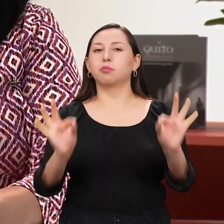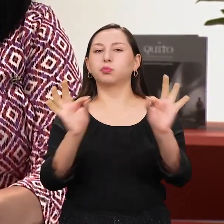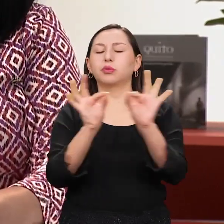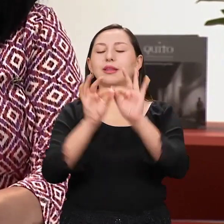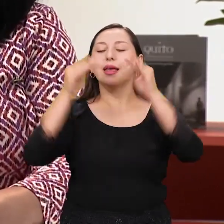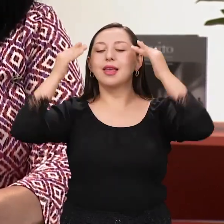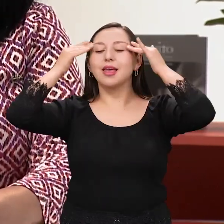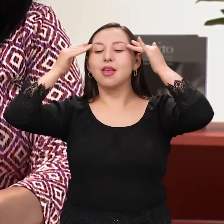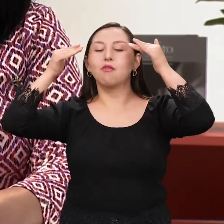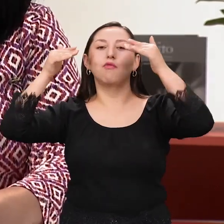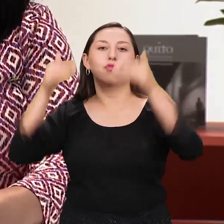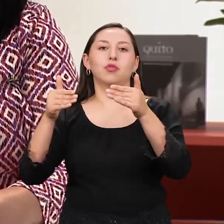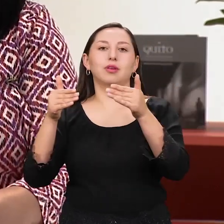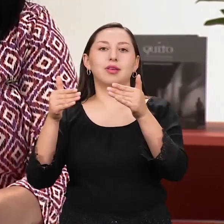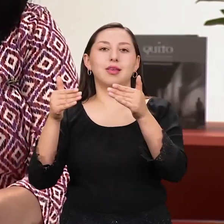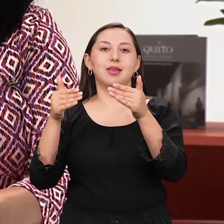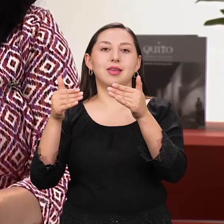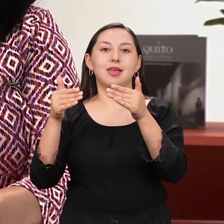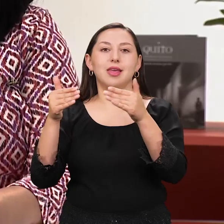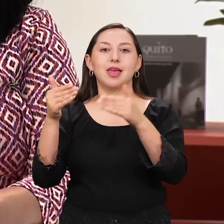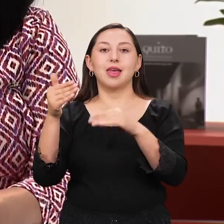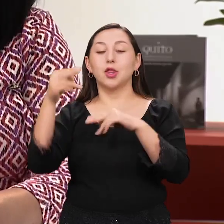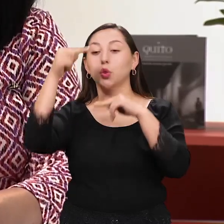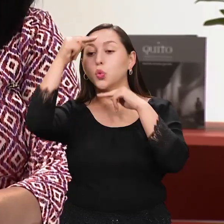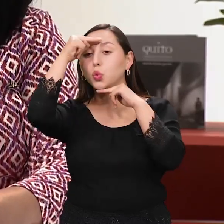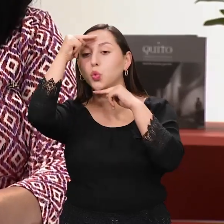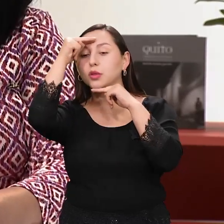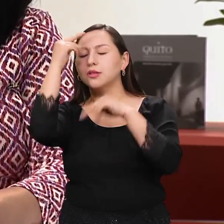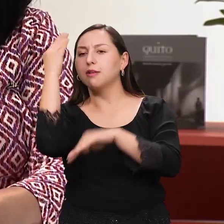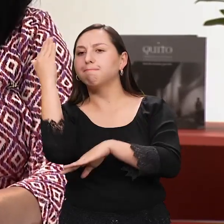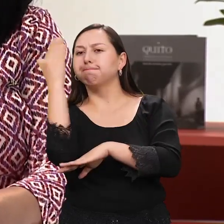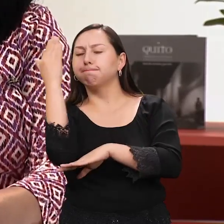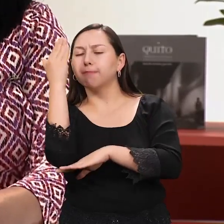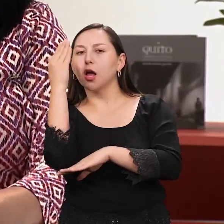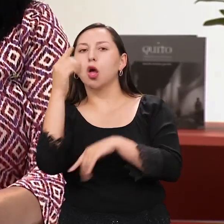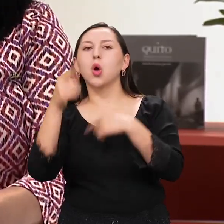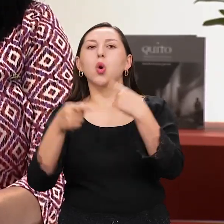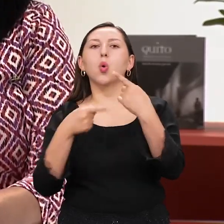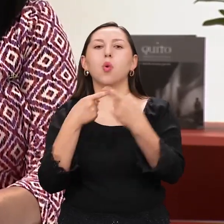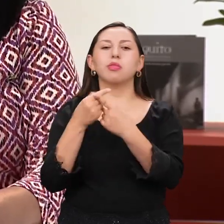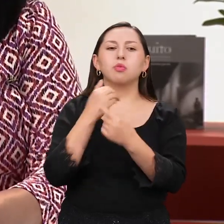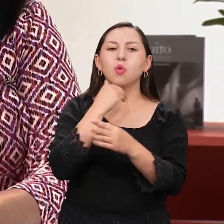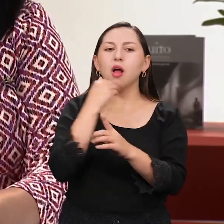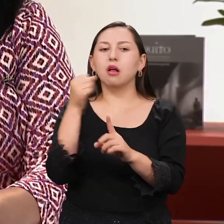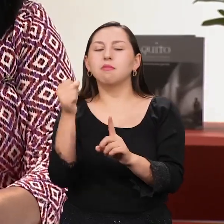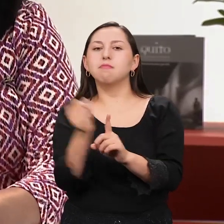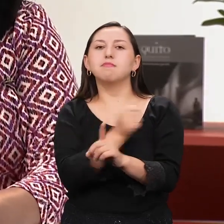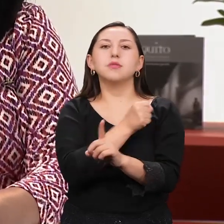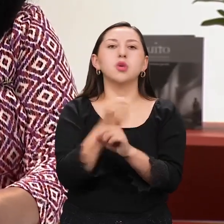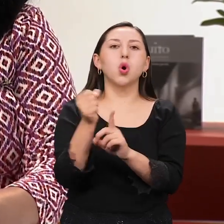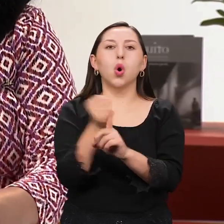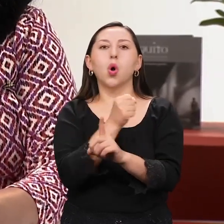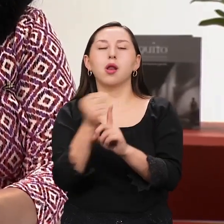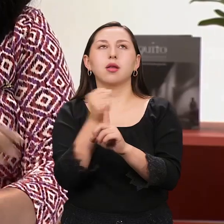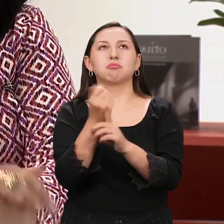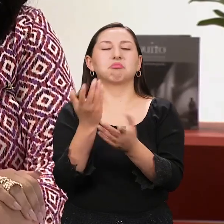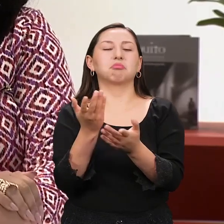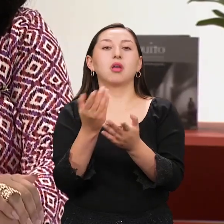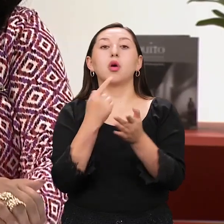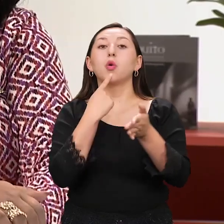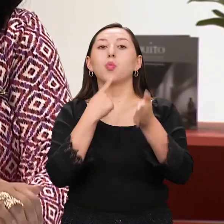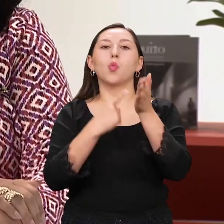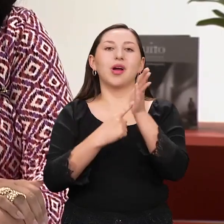perspectiva. ¿Cómo abordas la noticia? ¿Cómo manejas ese hecho de violencia? ¿A quiénes le das la voz? Algo que